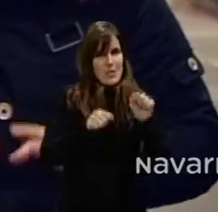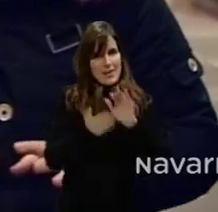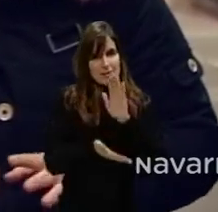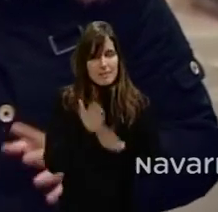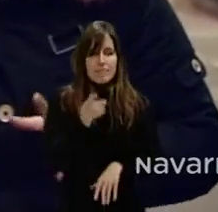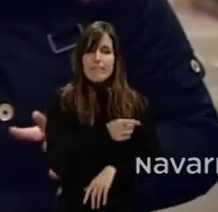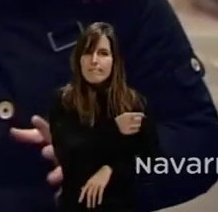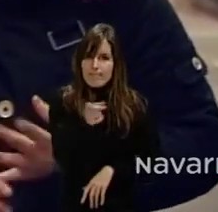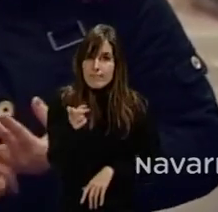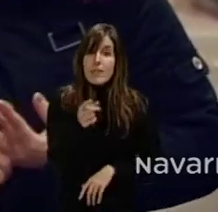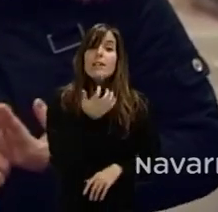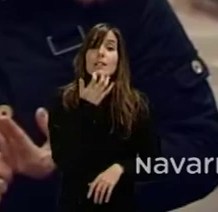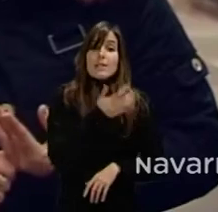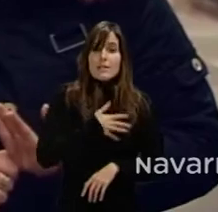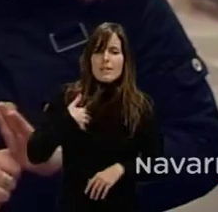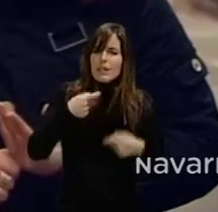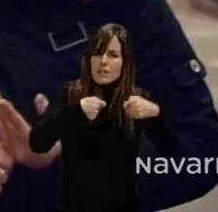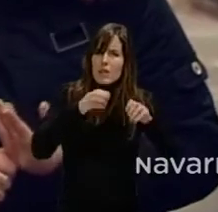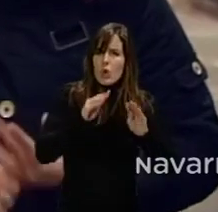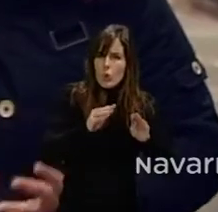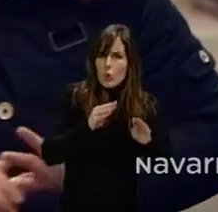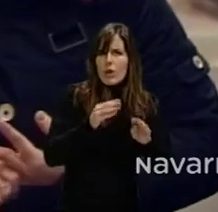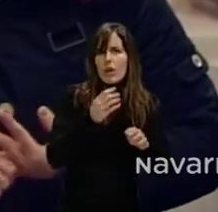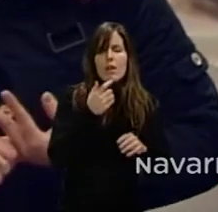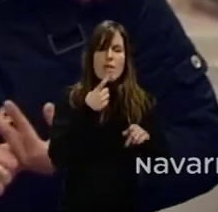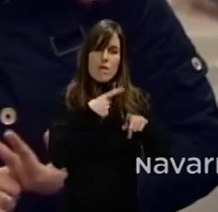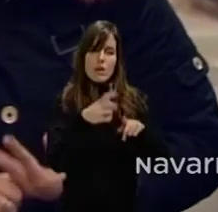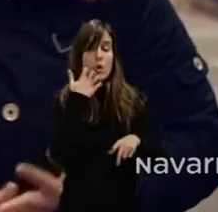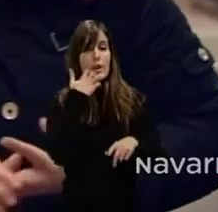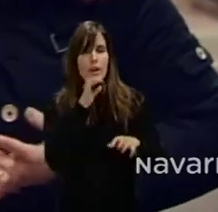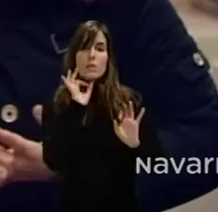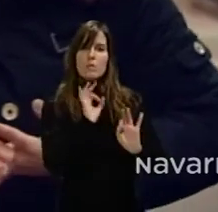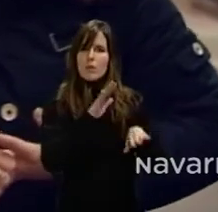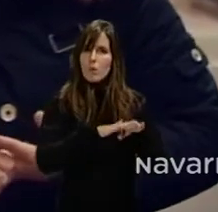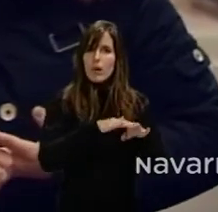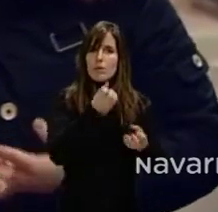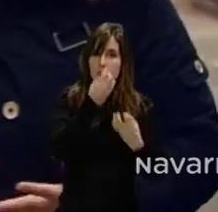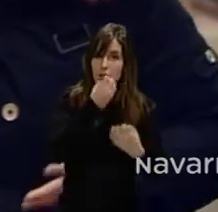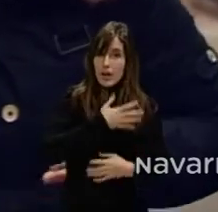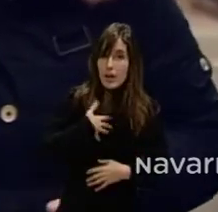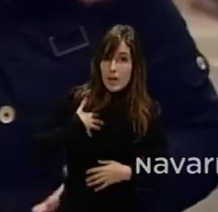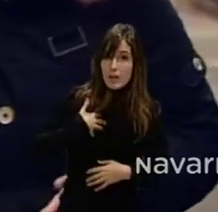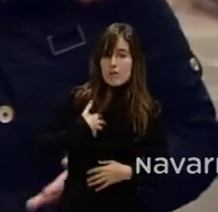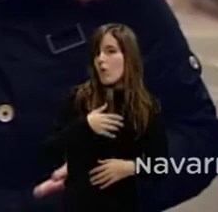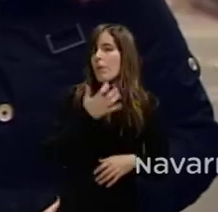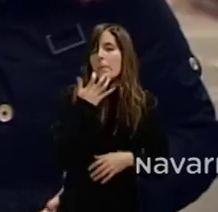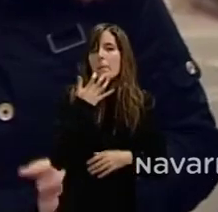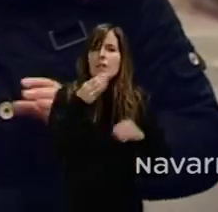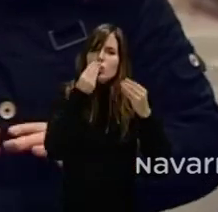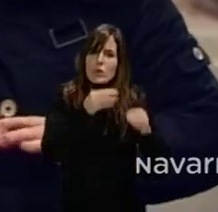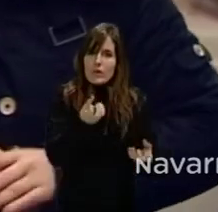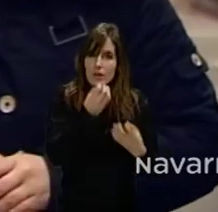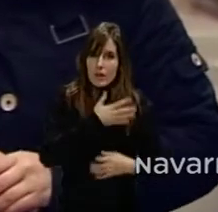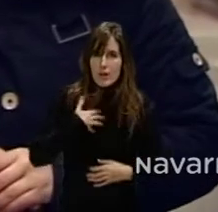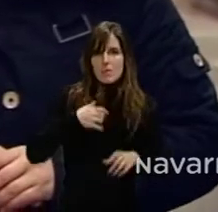por cierto si quieres contarnos por qué tu comercio es diferente por qué es especial por qué es original o contarnos también su historia